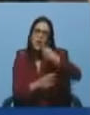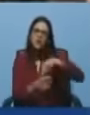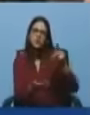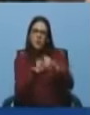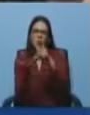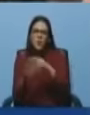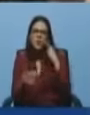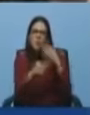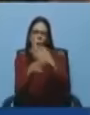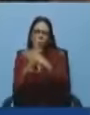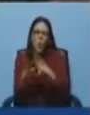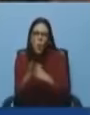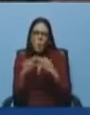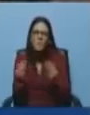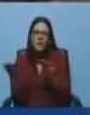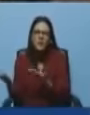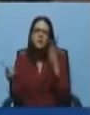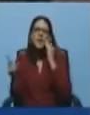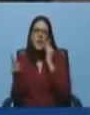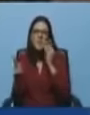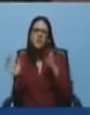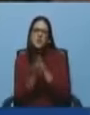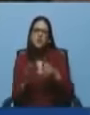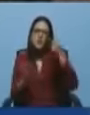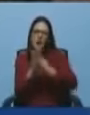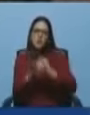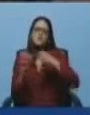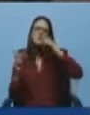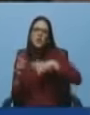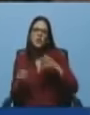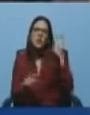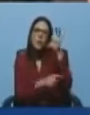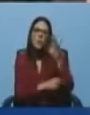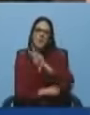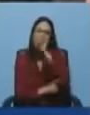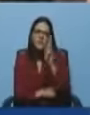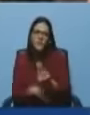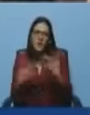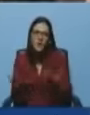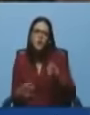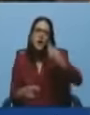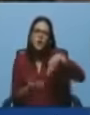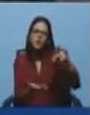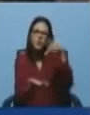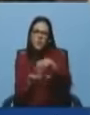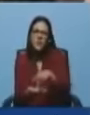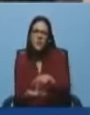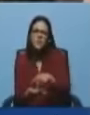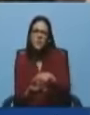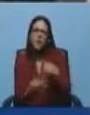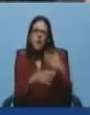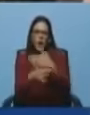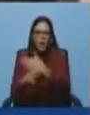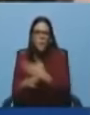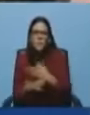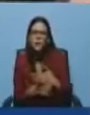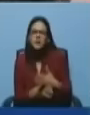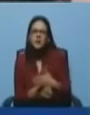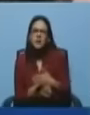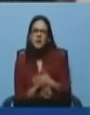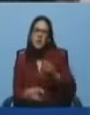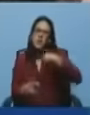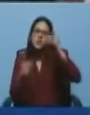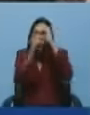a compartir la experiencia de lucha histórica del pueblo de Venezuela. Venimos a compartir